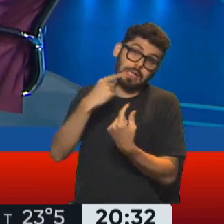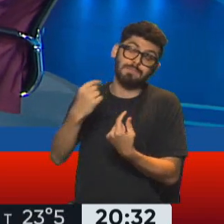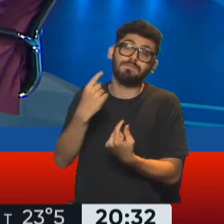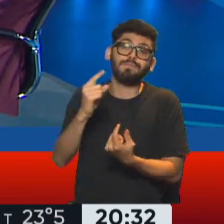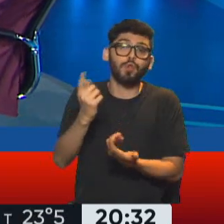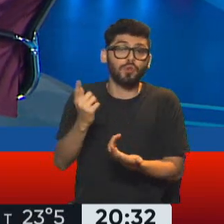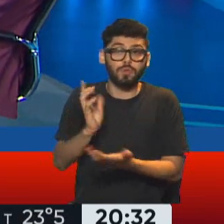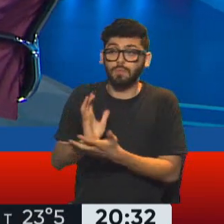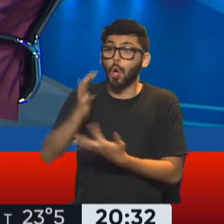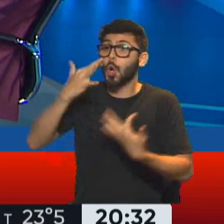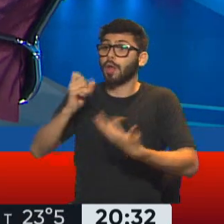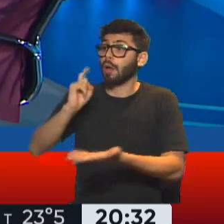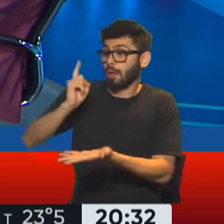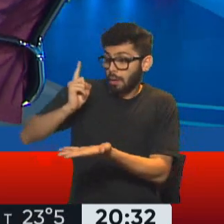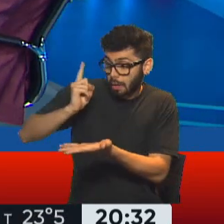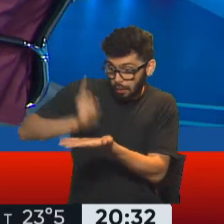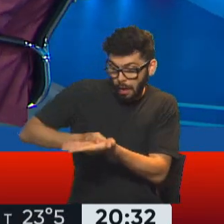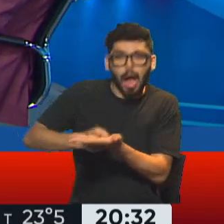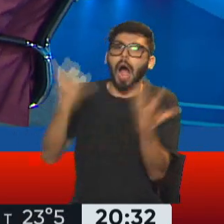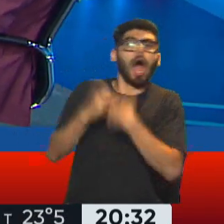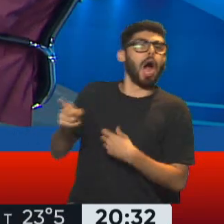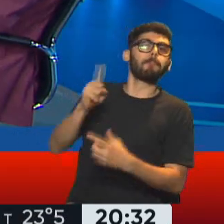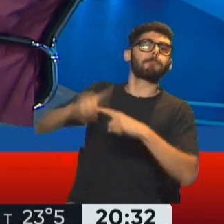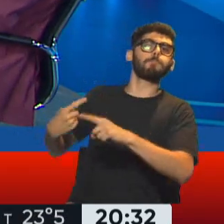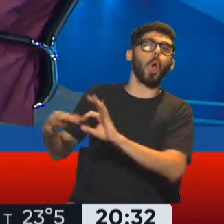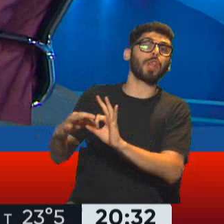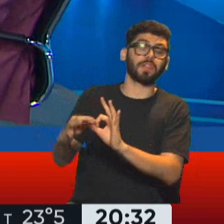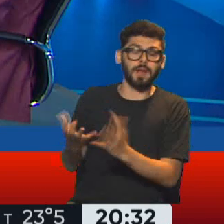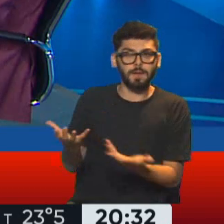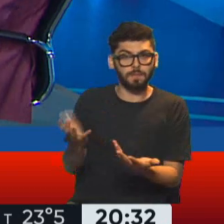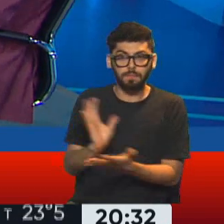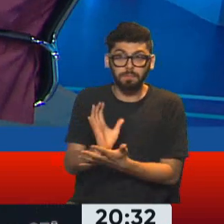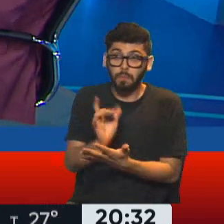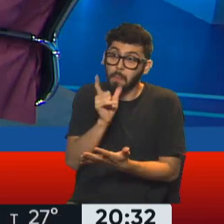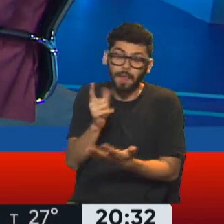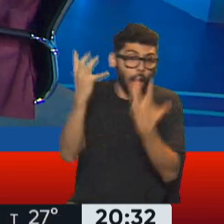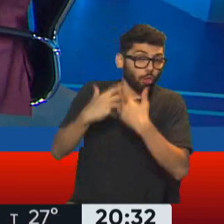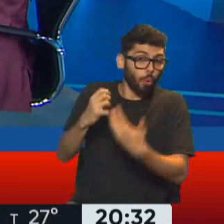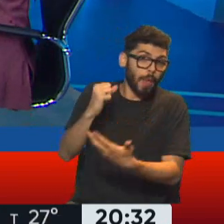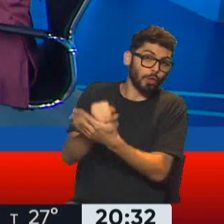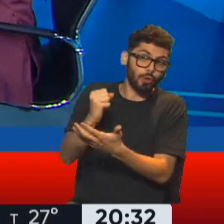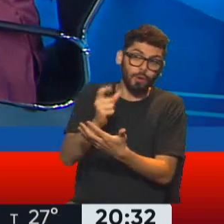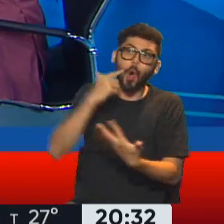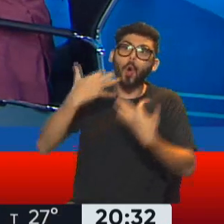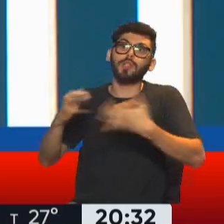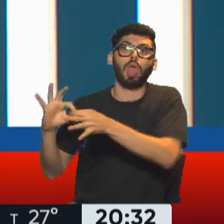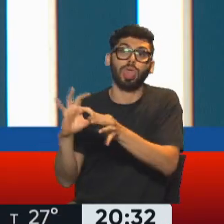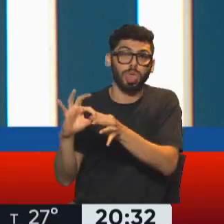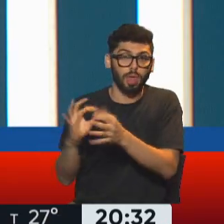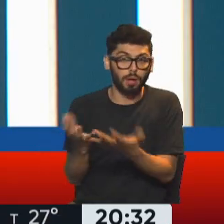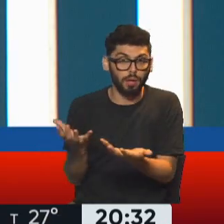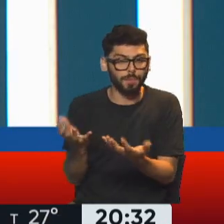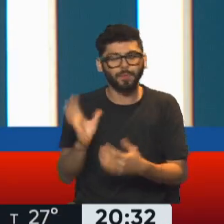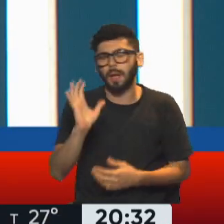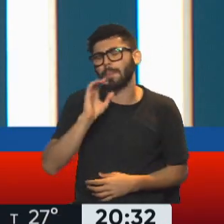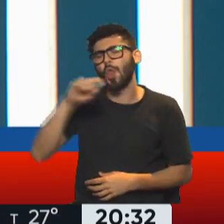cualquier determinación que tome la justicia está atada a una cuestión política, ¿no? Digo, ya lo leemos en esa sintonía, la justicia no es autónoma. Bueno, pero eso no es de ahora, sino